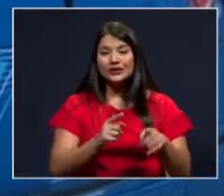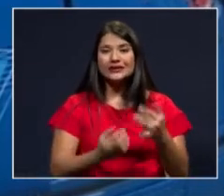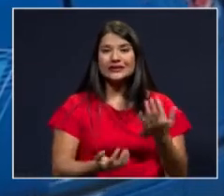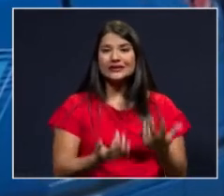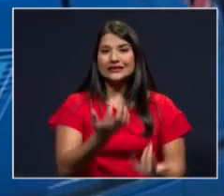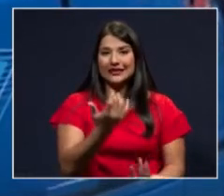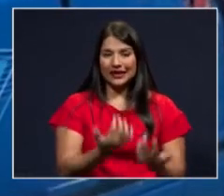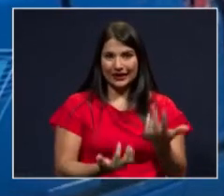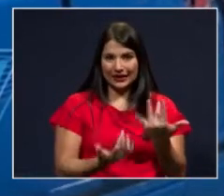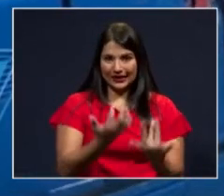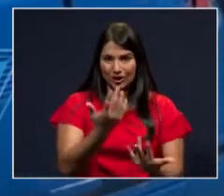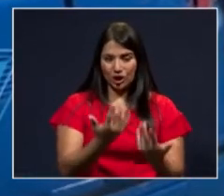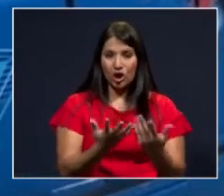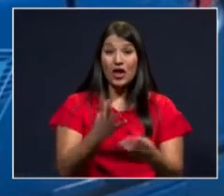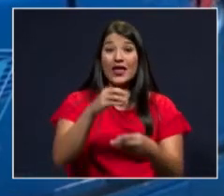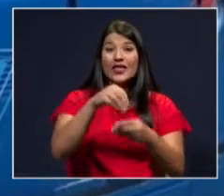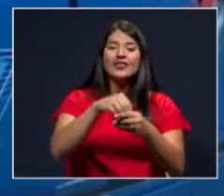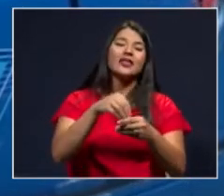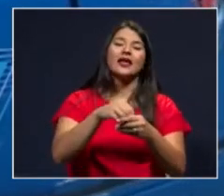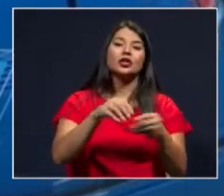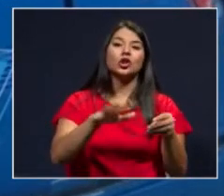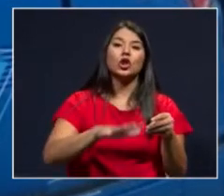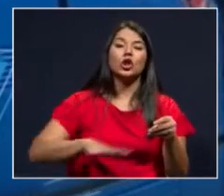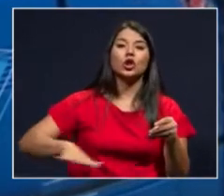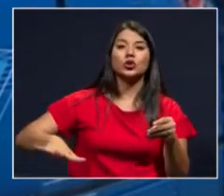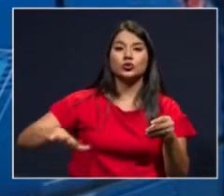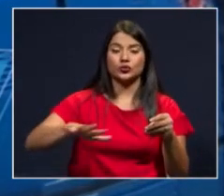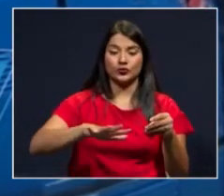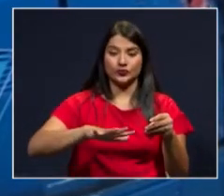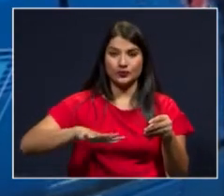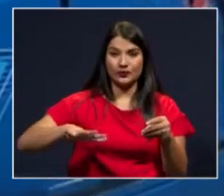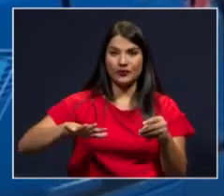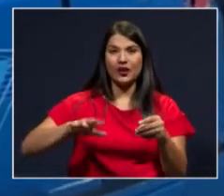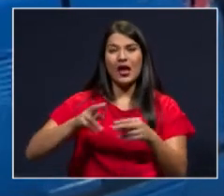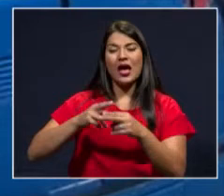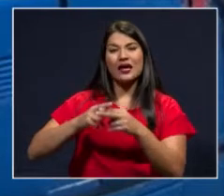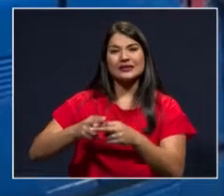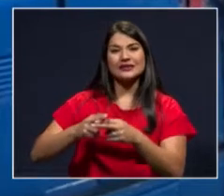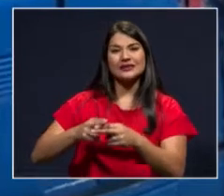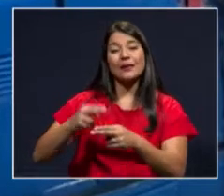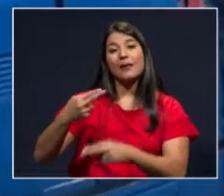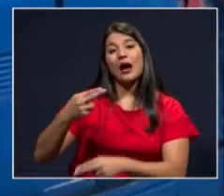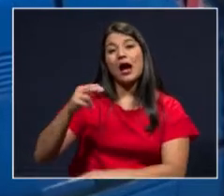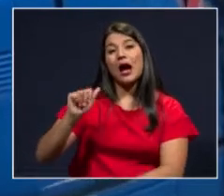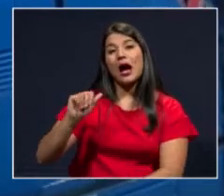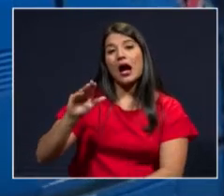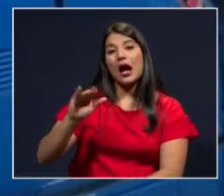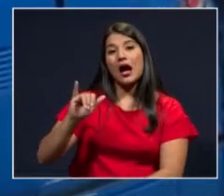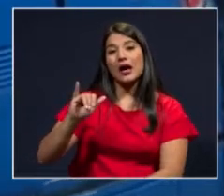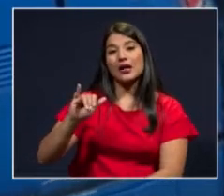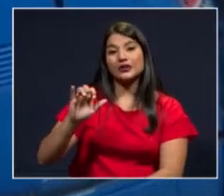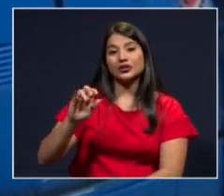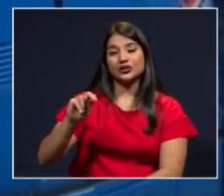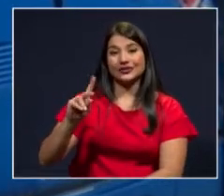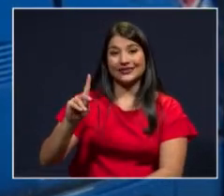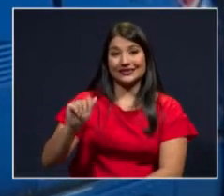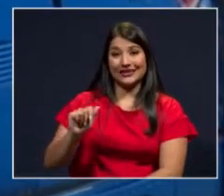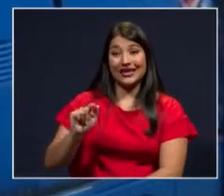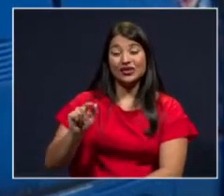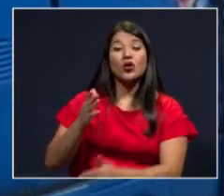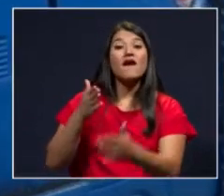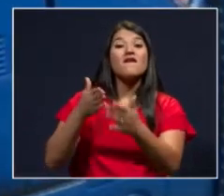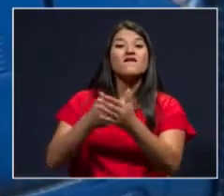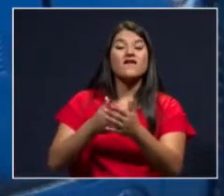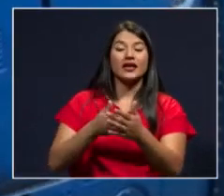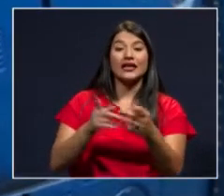incendio dentro del área silvestre protegida en un sector conocido como La Hacienda y está afectando hasta el manglar